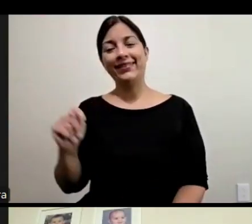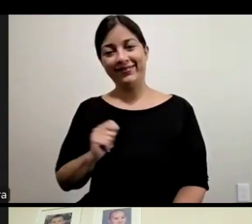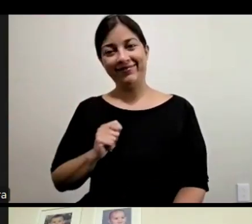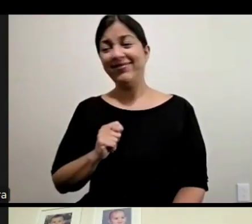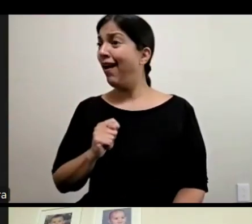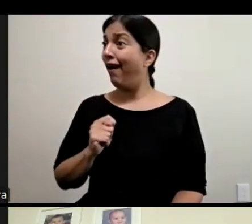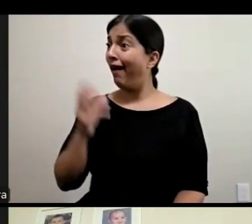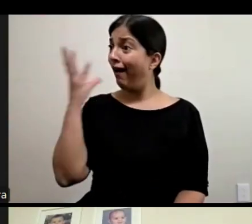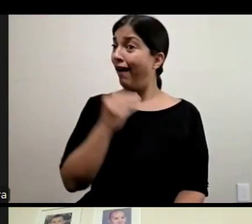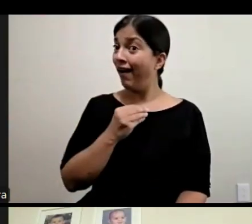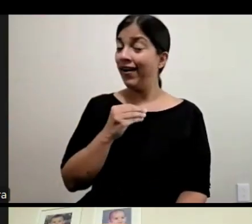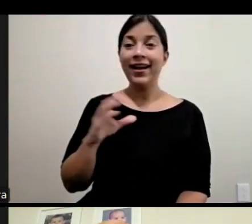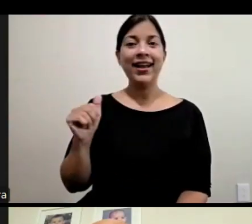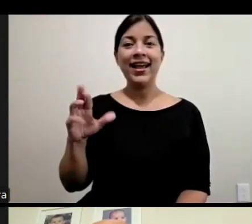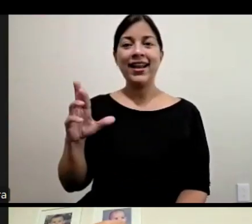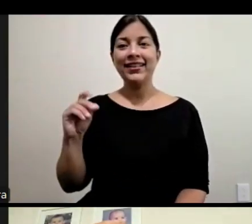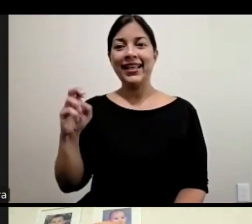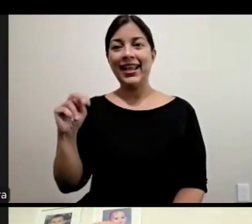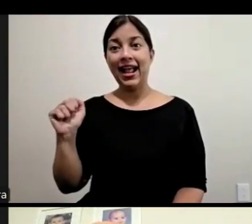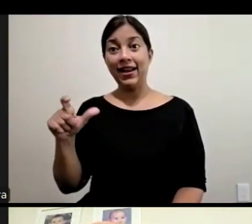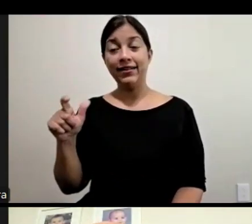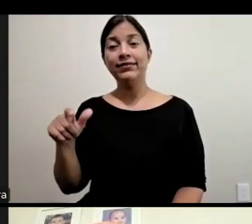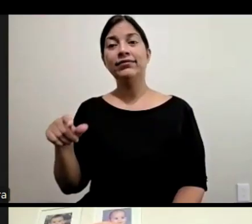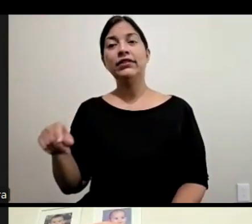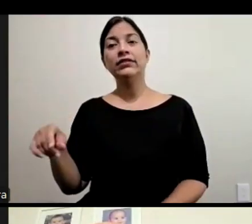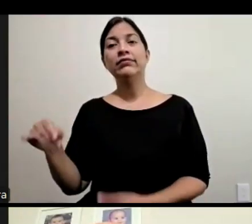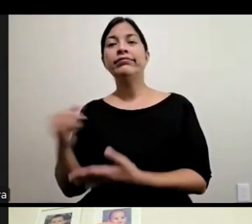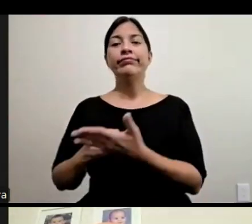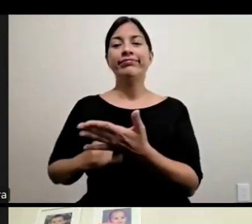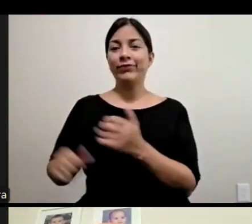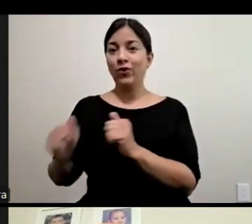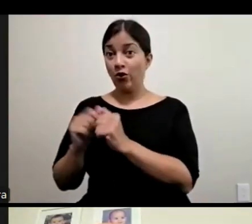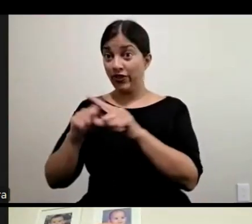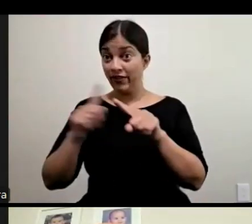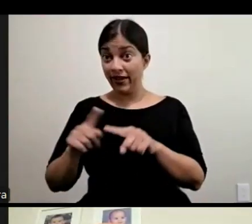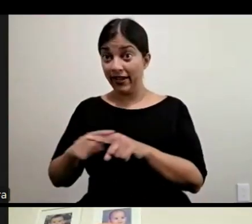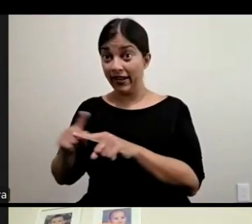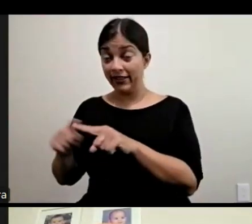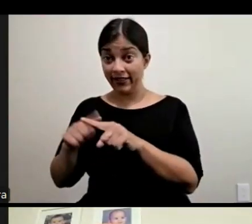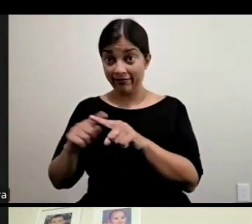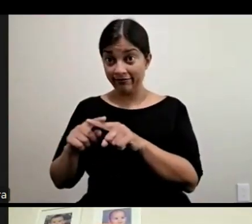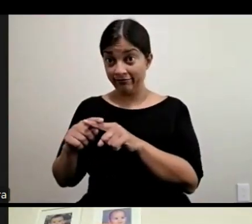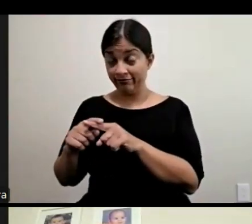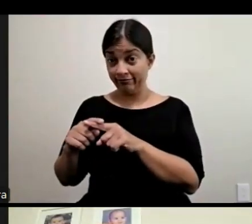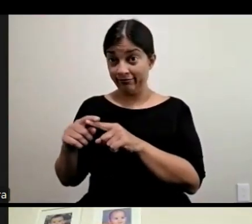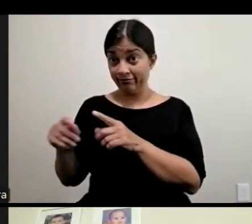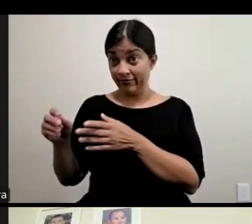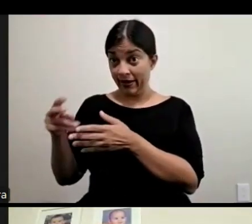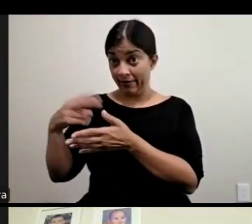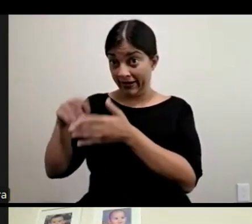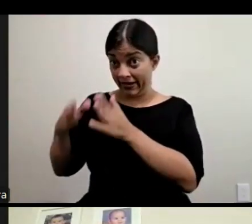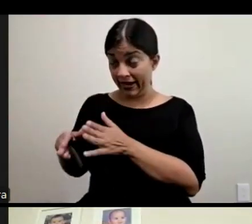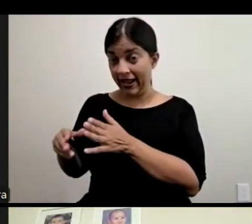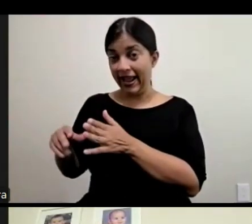cardenal Mazarino diseñó con distintos compositores y coreógrafos, por ejemplo, Pierre Bourgeon, el baile de la